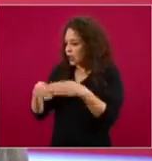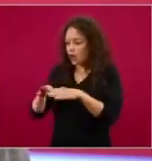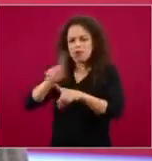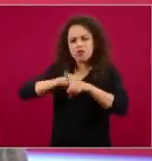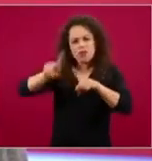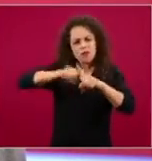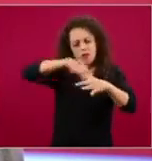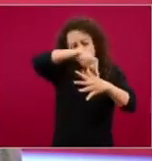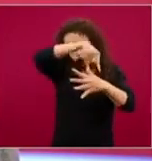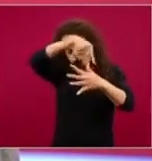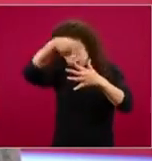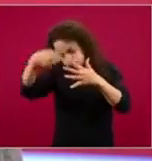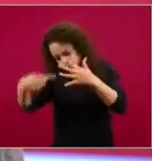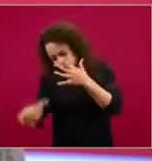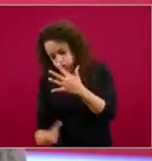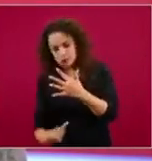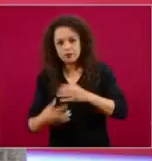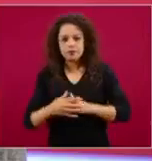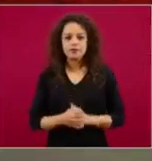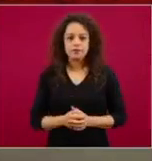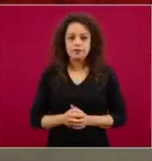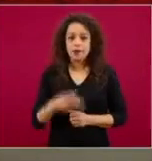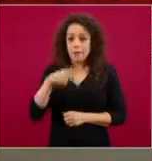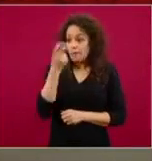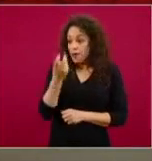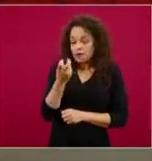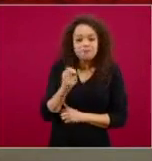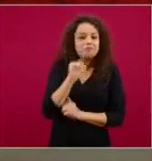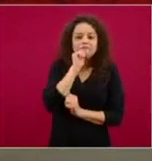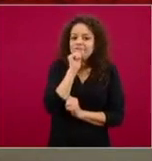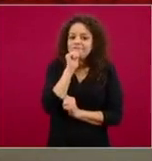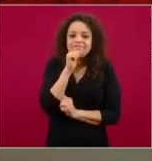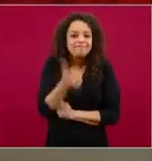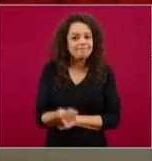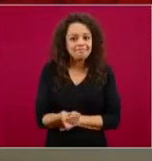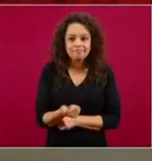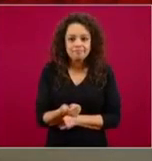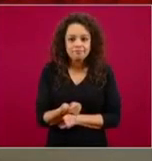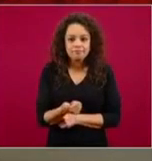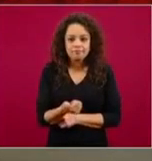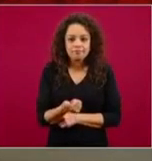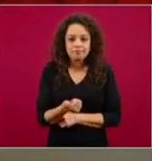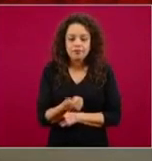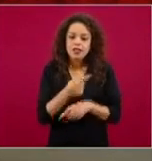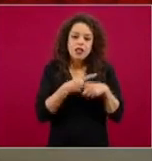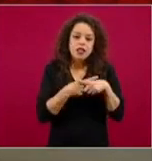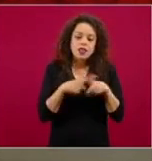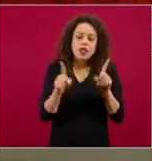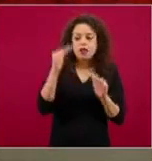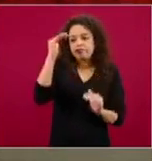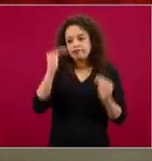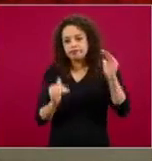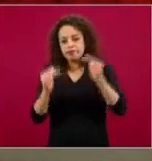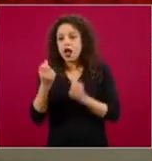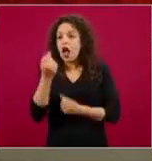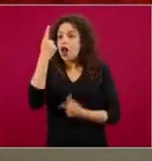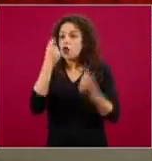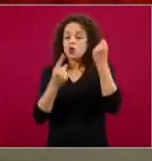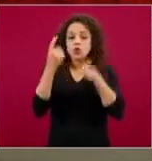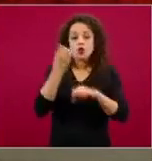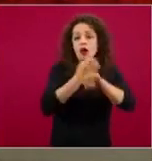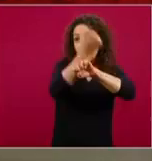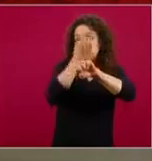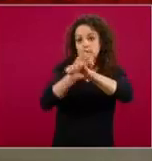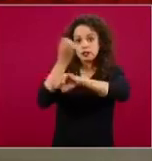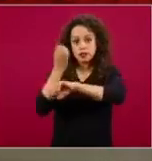no ocurrió, evidentemente no ocurrió, y ocurrió de una manera diferenciada. En algunas entidades federativas